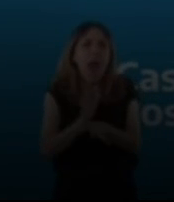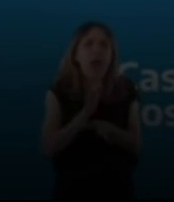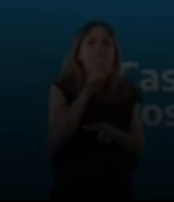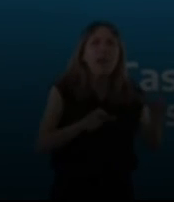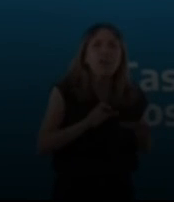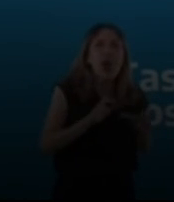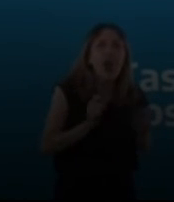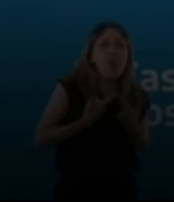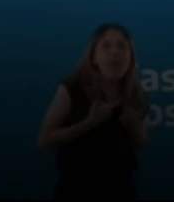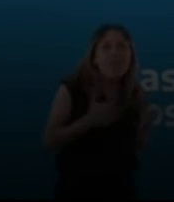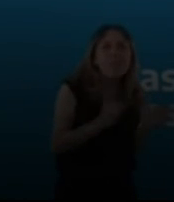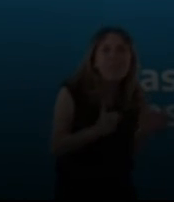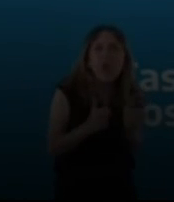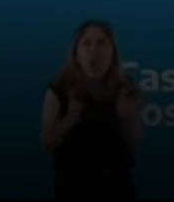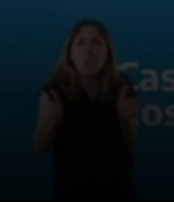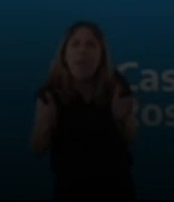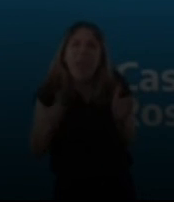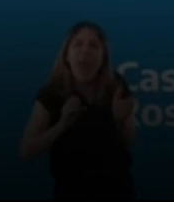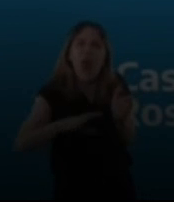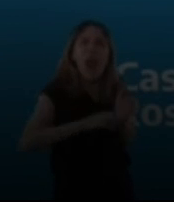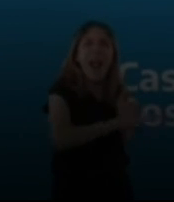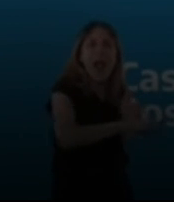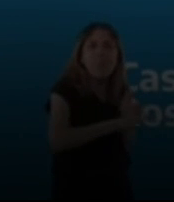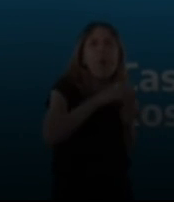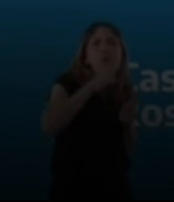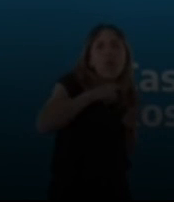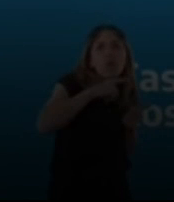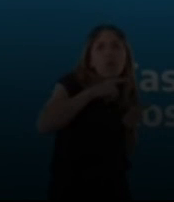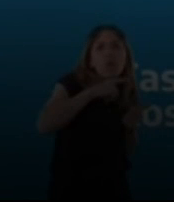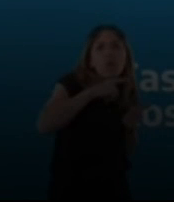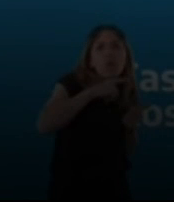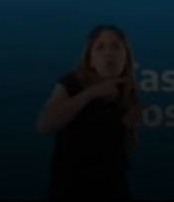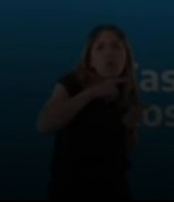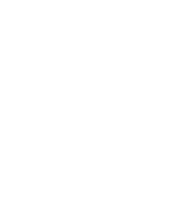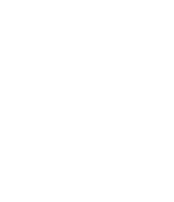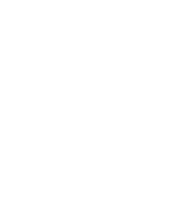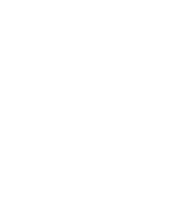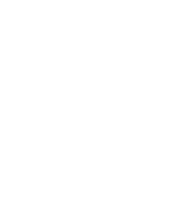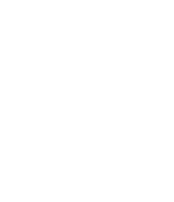productores de hortalizas y verduras, que son los precios que estacionalmente más inciden en la inflación.